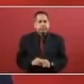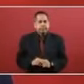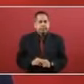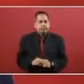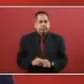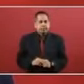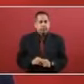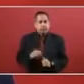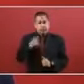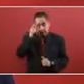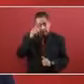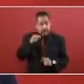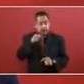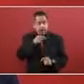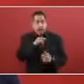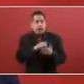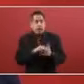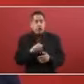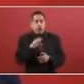reguladora de energía,